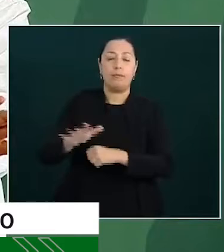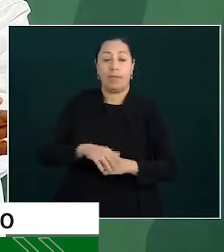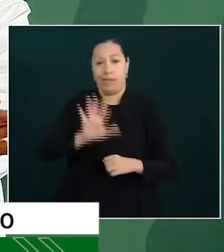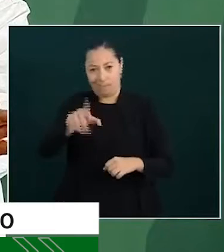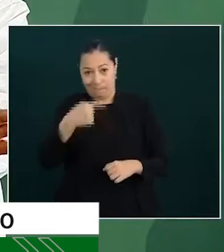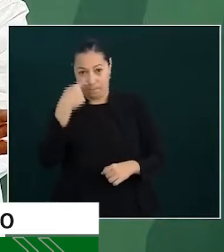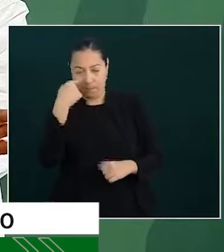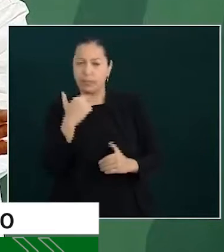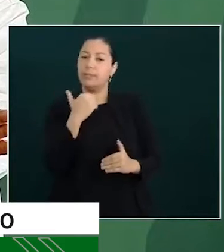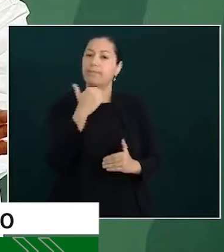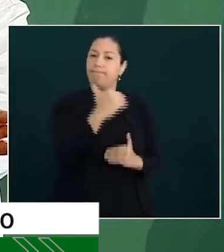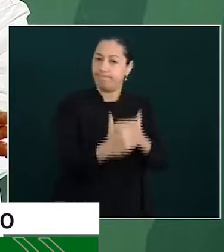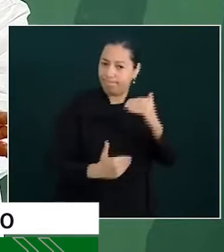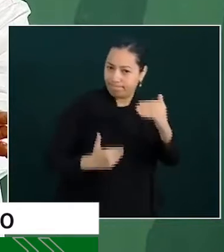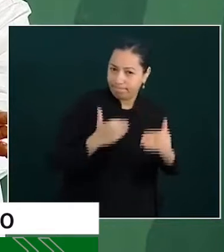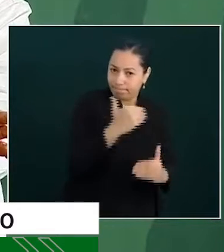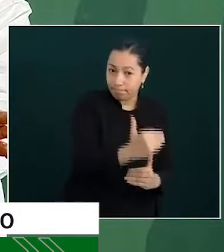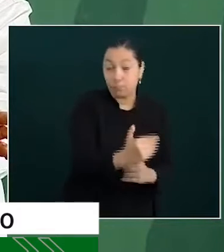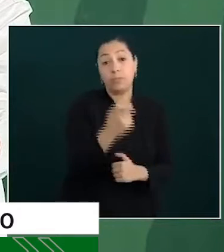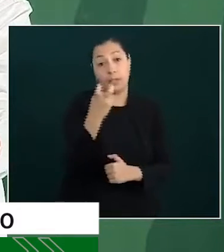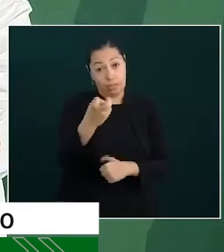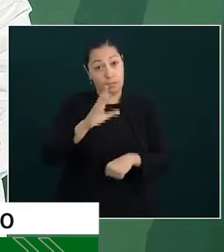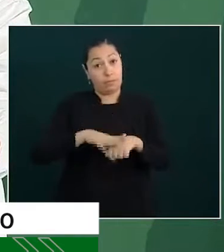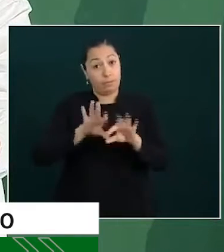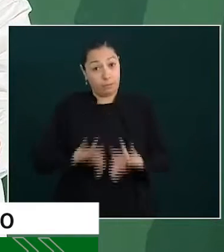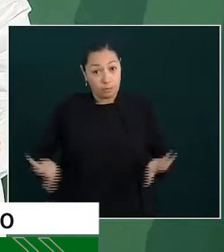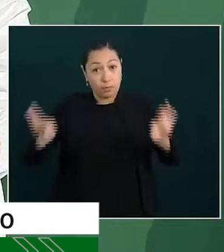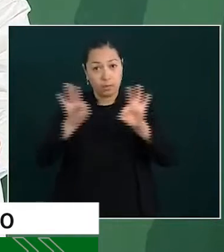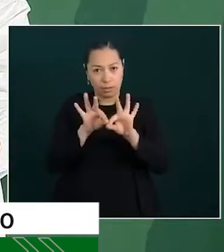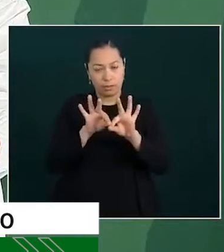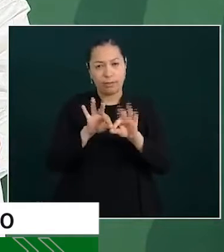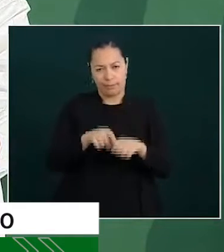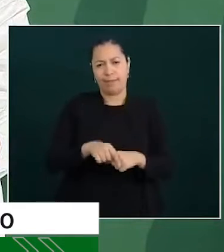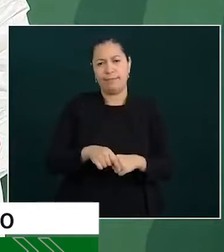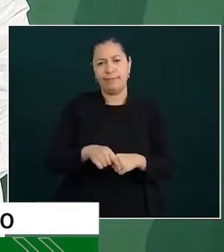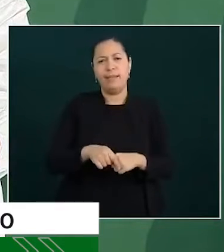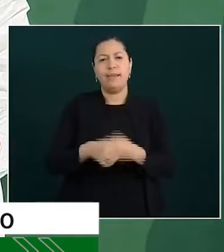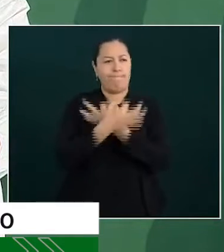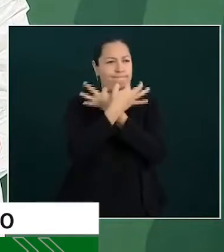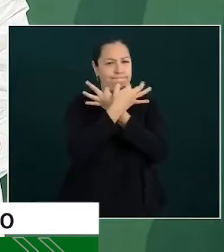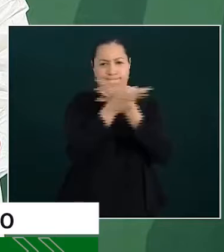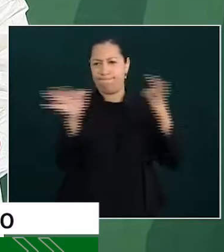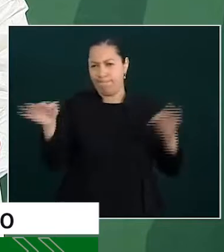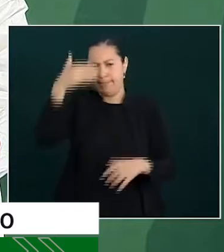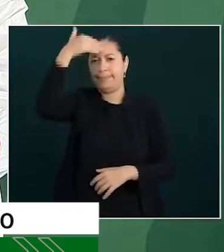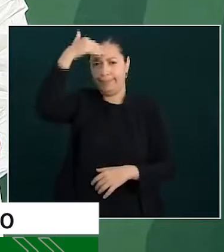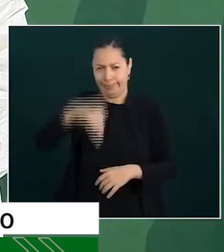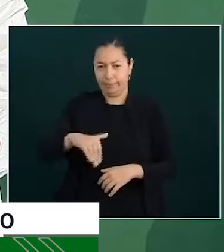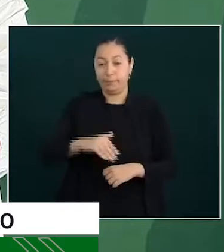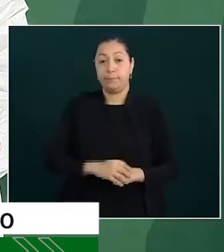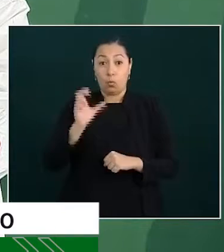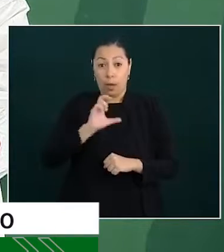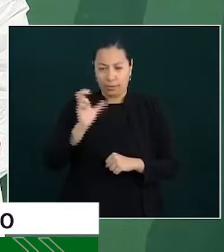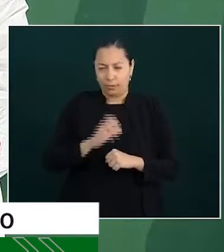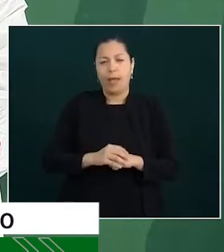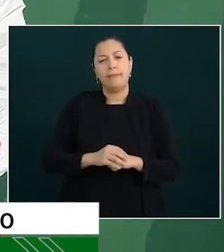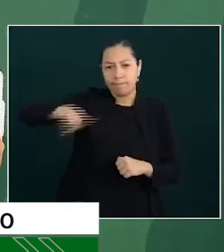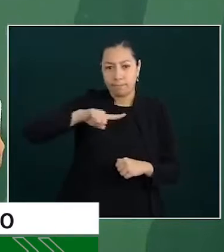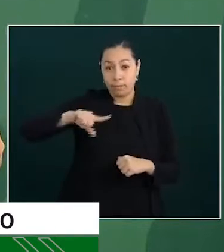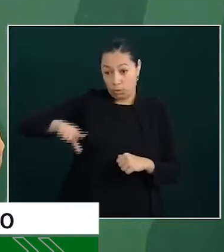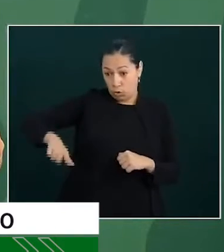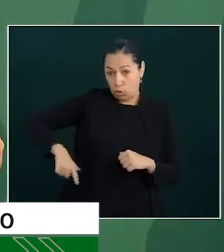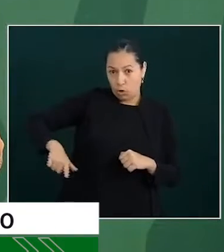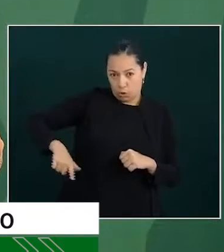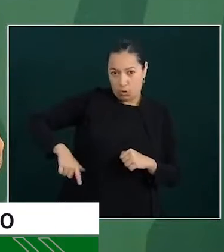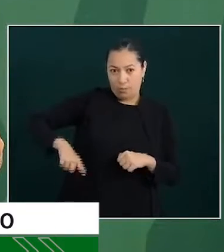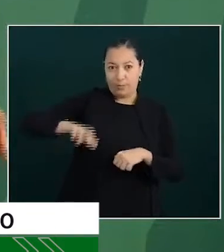el presidente López Obrador reiteró que durante su gobierno han bajado los delitos. Desde que estamos en el gobierno han bajado